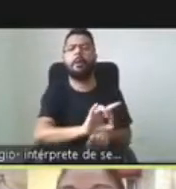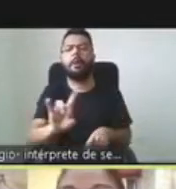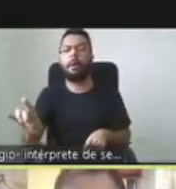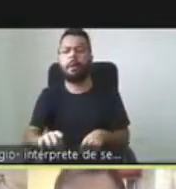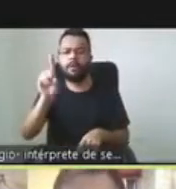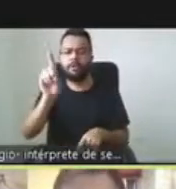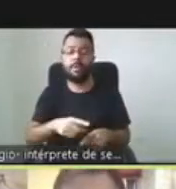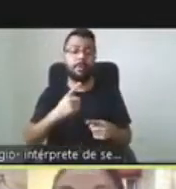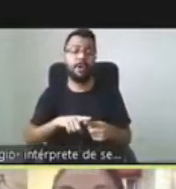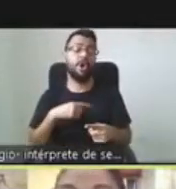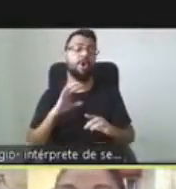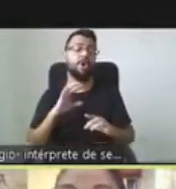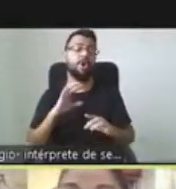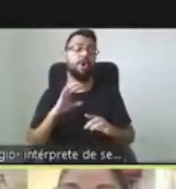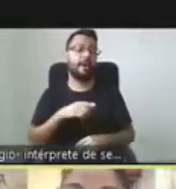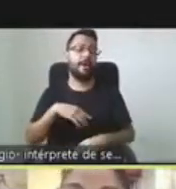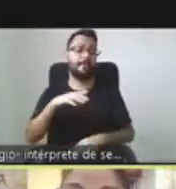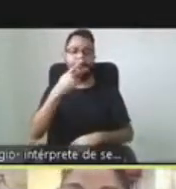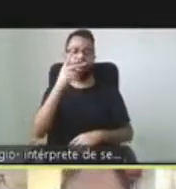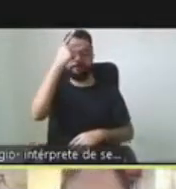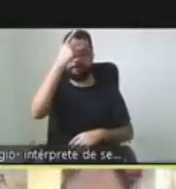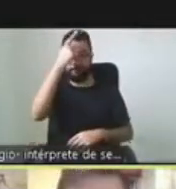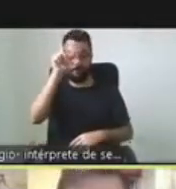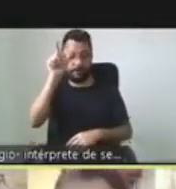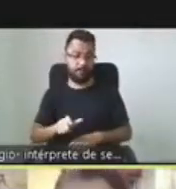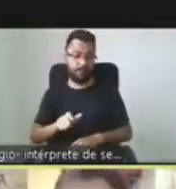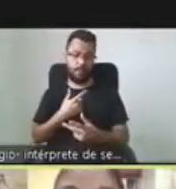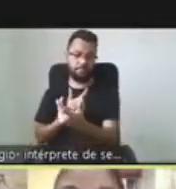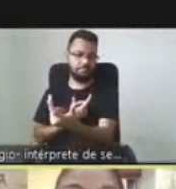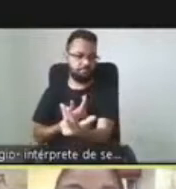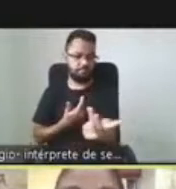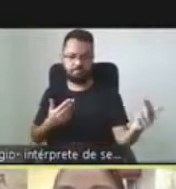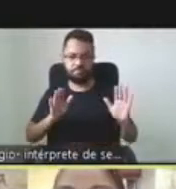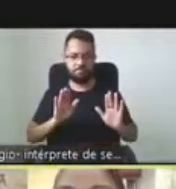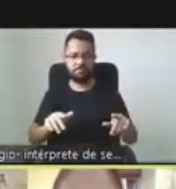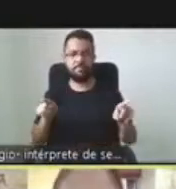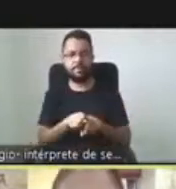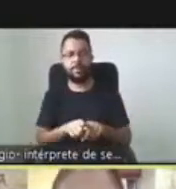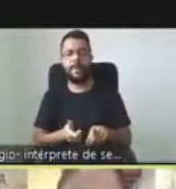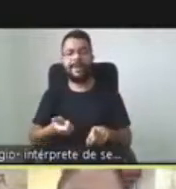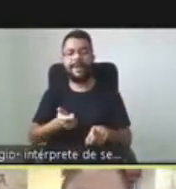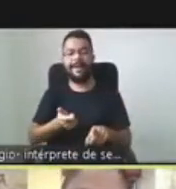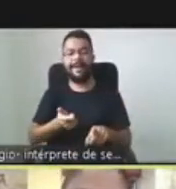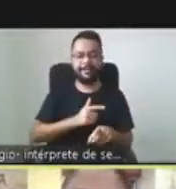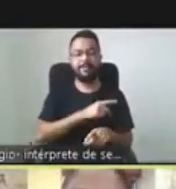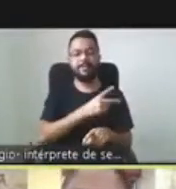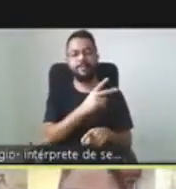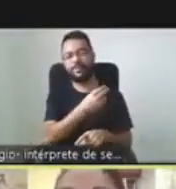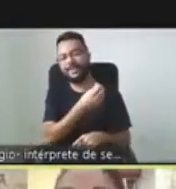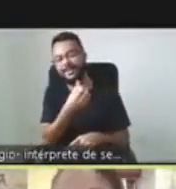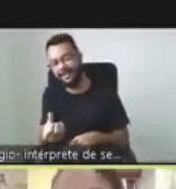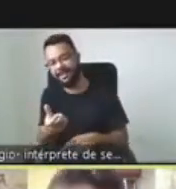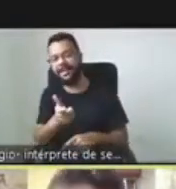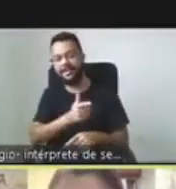somos personas. De manera que toda esta argumentación la recoge excelentemente la Convención sobre los Derechos de